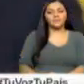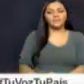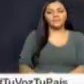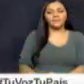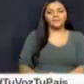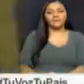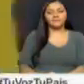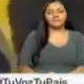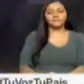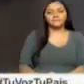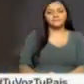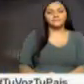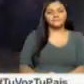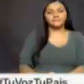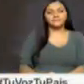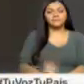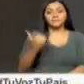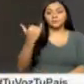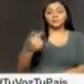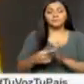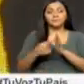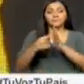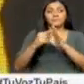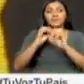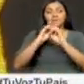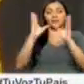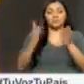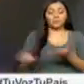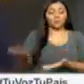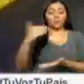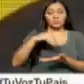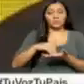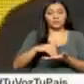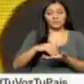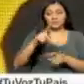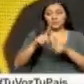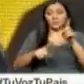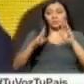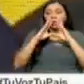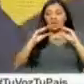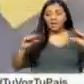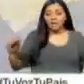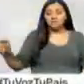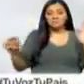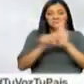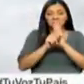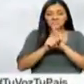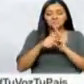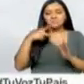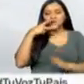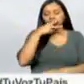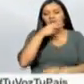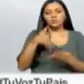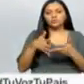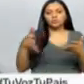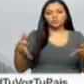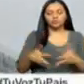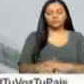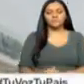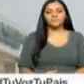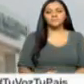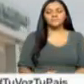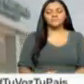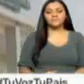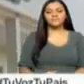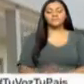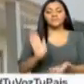productiva de la vida. Aquí está la mejor respuesta. Nuevamente quedaron como murmuradores, como mentirosos, compañeros. El